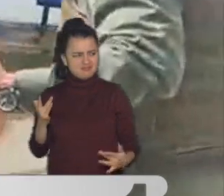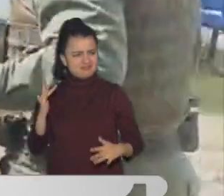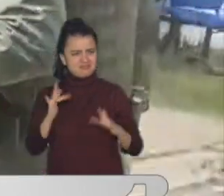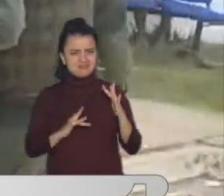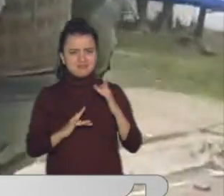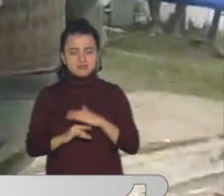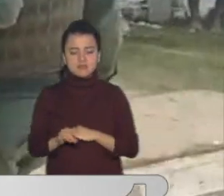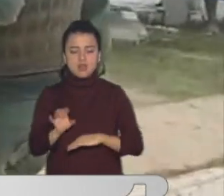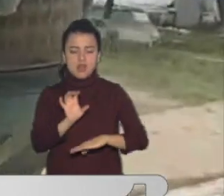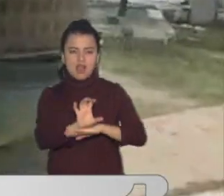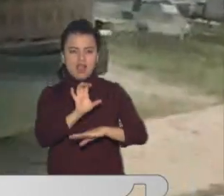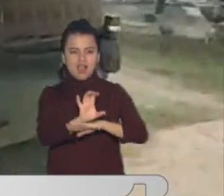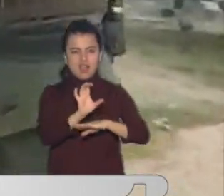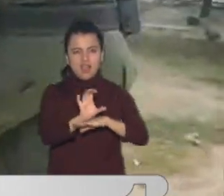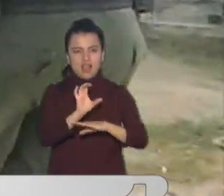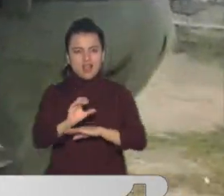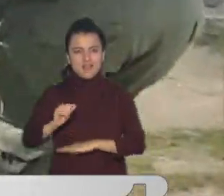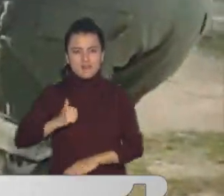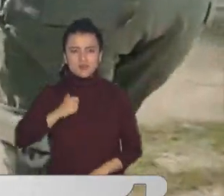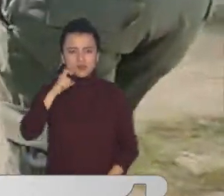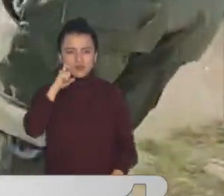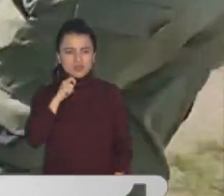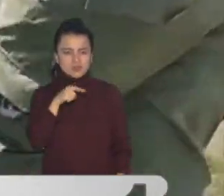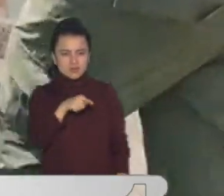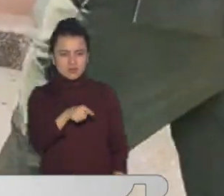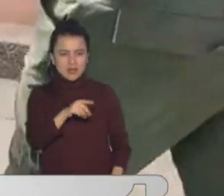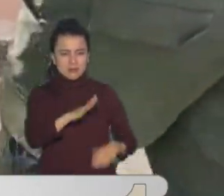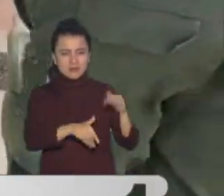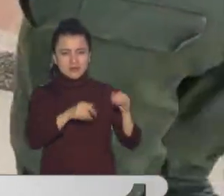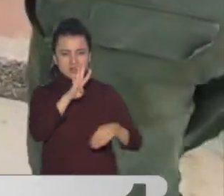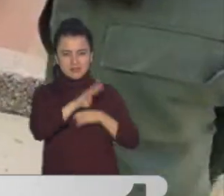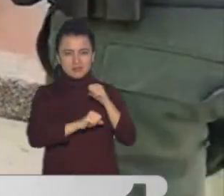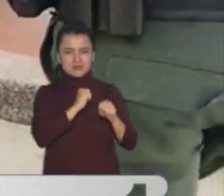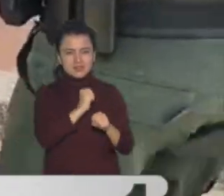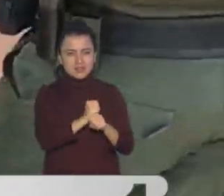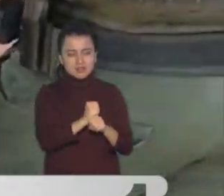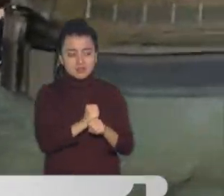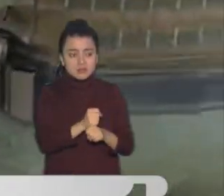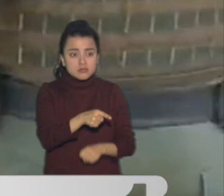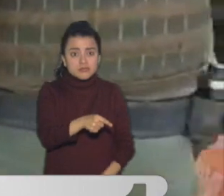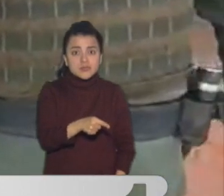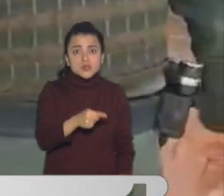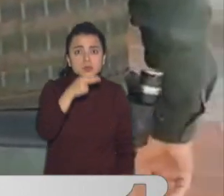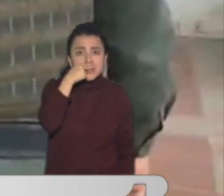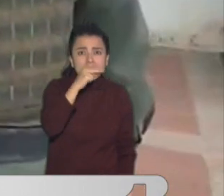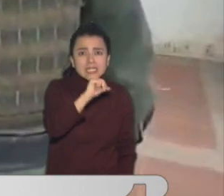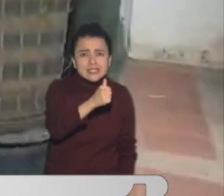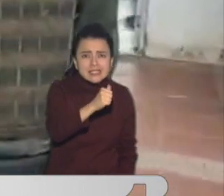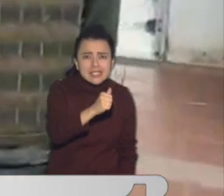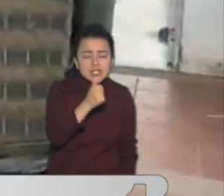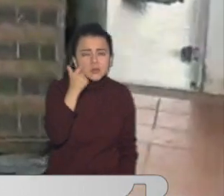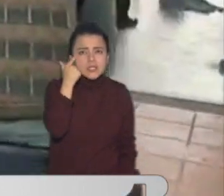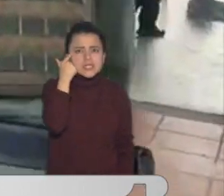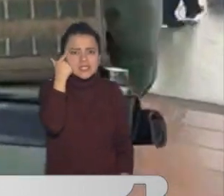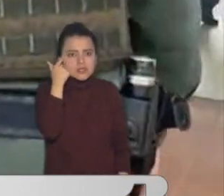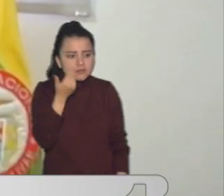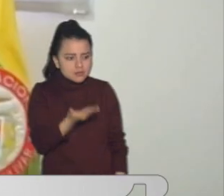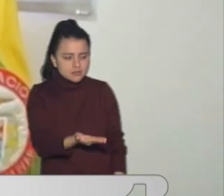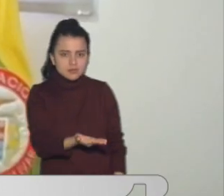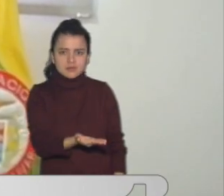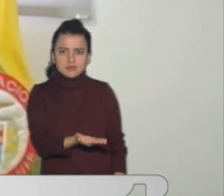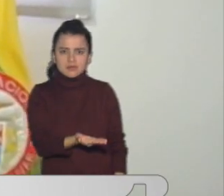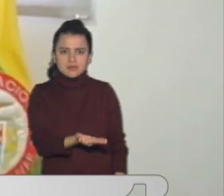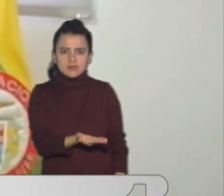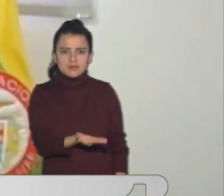de acoso sexual con una menor de 14 años, con el agravante de que la víctima es una niña que padece síndrome de Down.